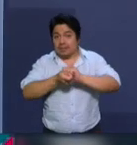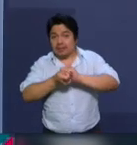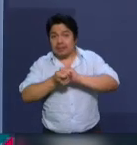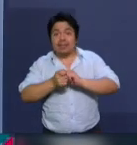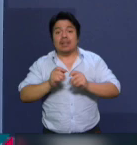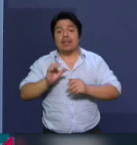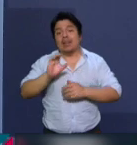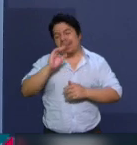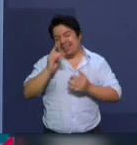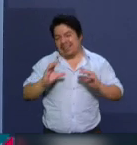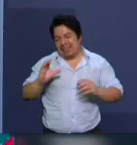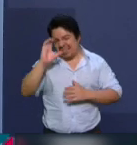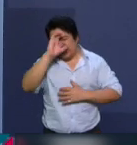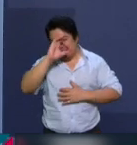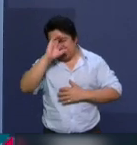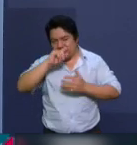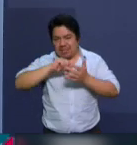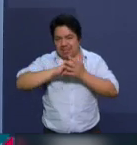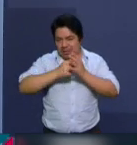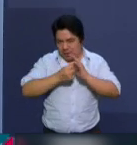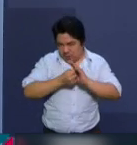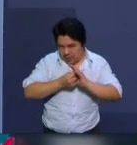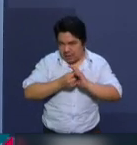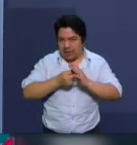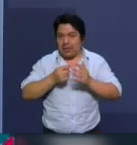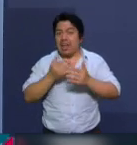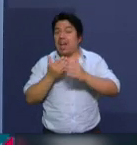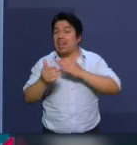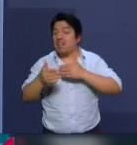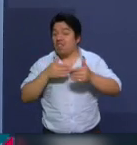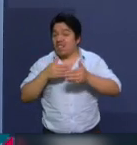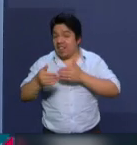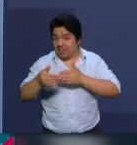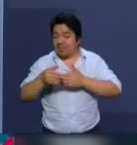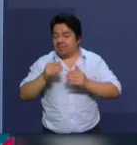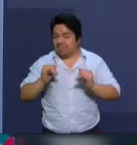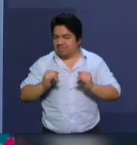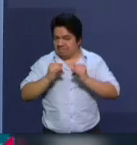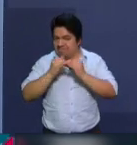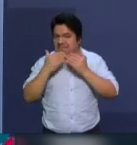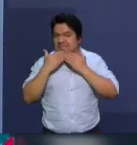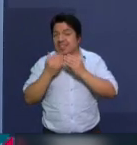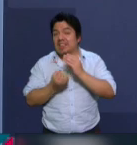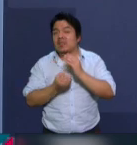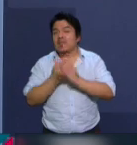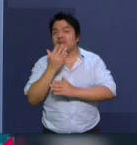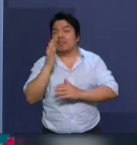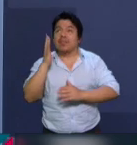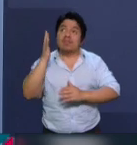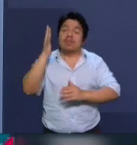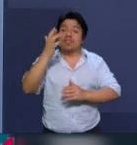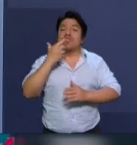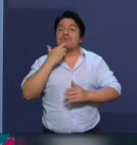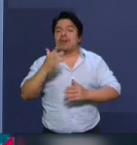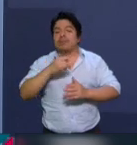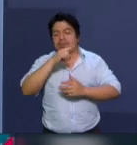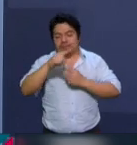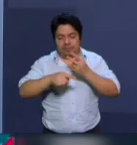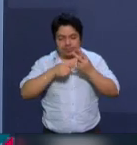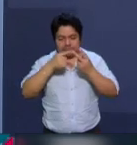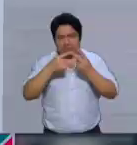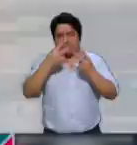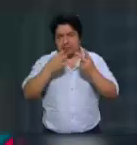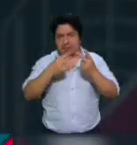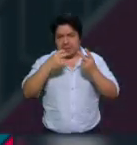humanidades tecnología e Innovación me emociona bastante un buen augurio del Porvenir la segunda es esta imagen de